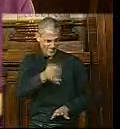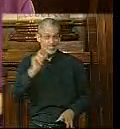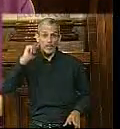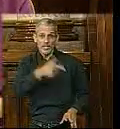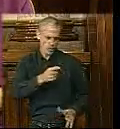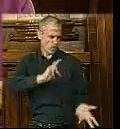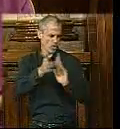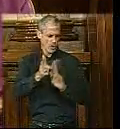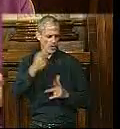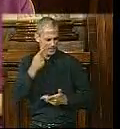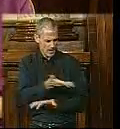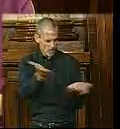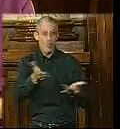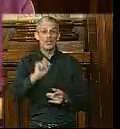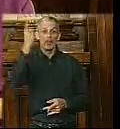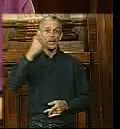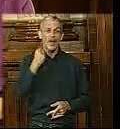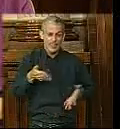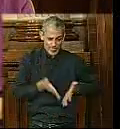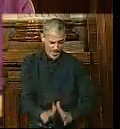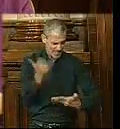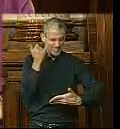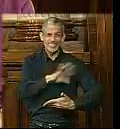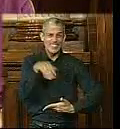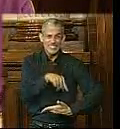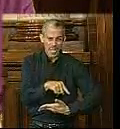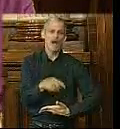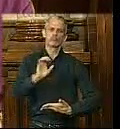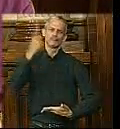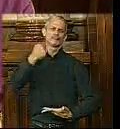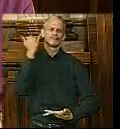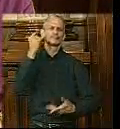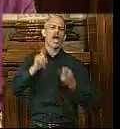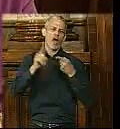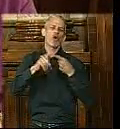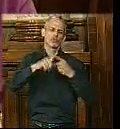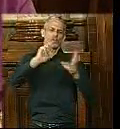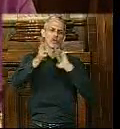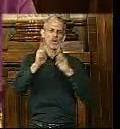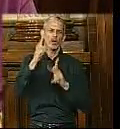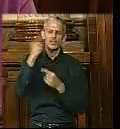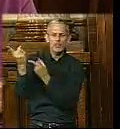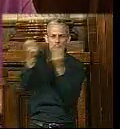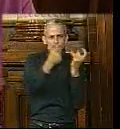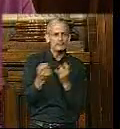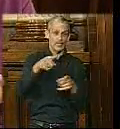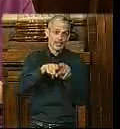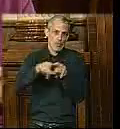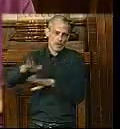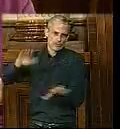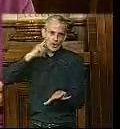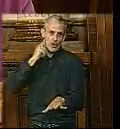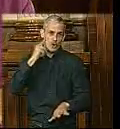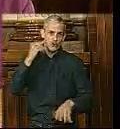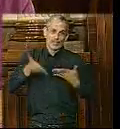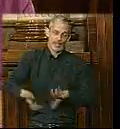digamos. Si se sabe el primer día de vida, el primer día deberían estar en contacto con la lengua de señas, así como los chicos oyentes